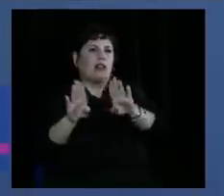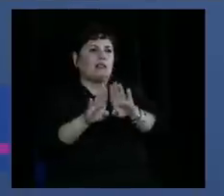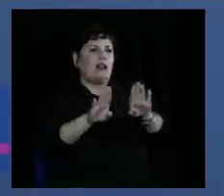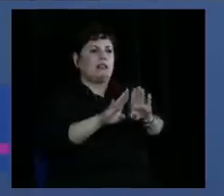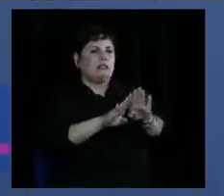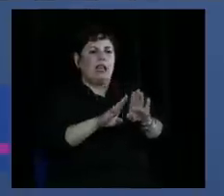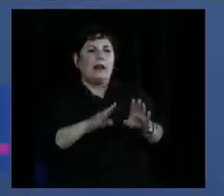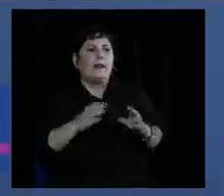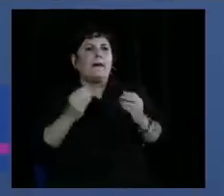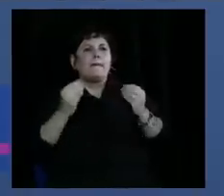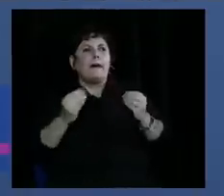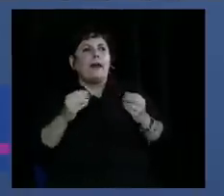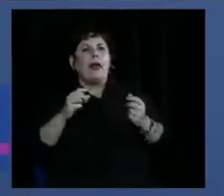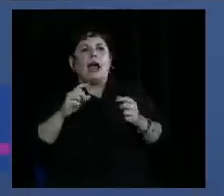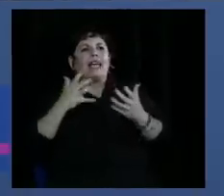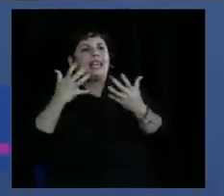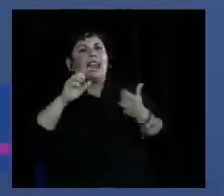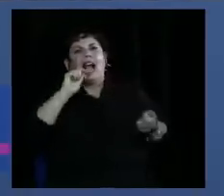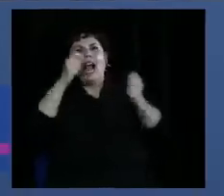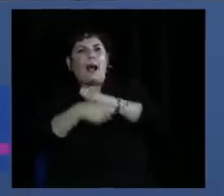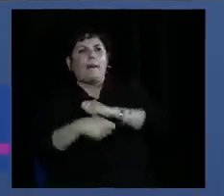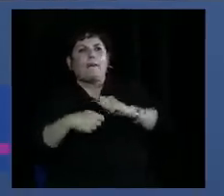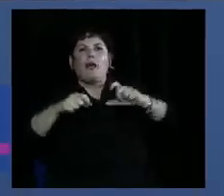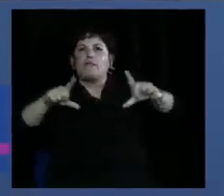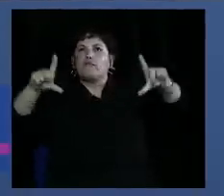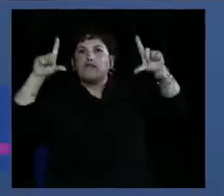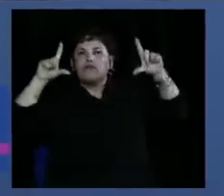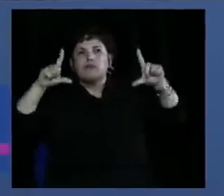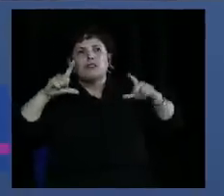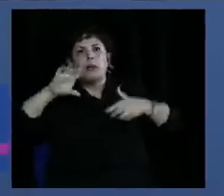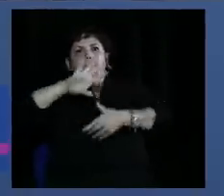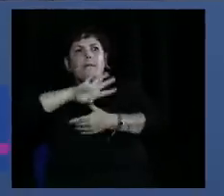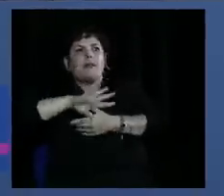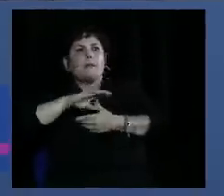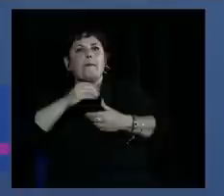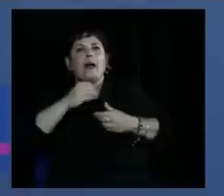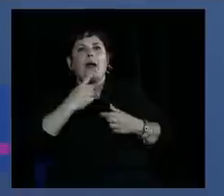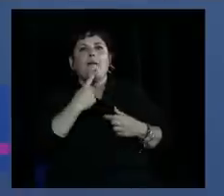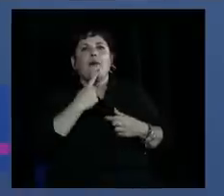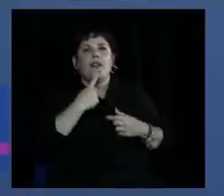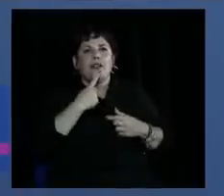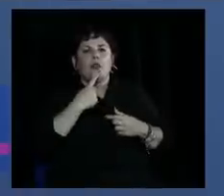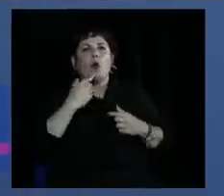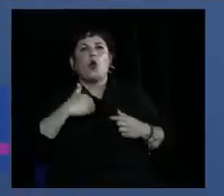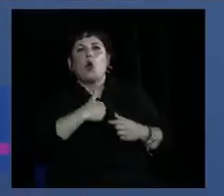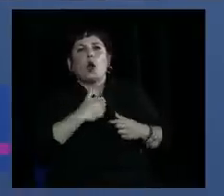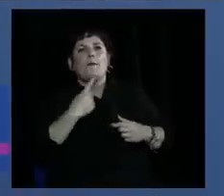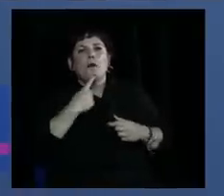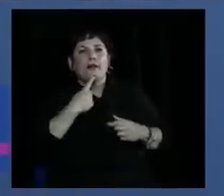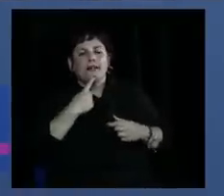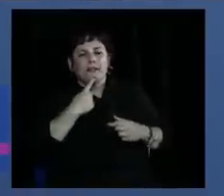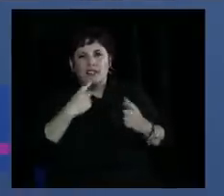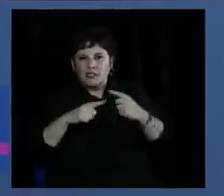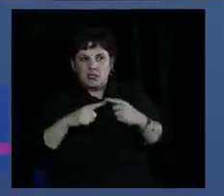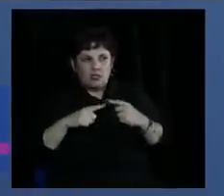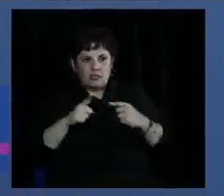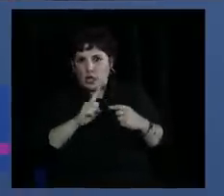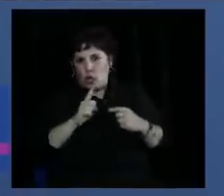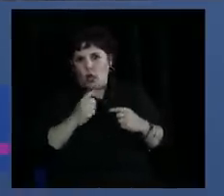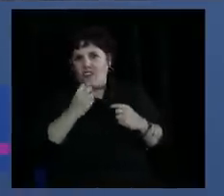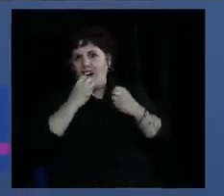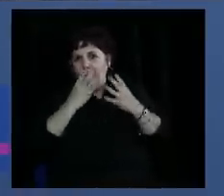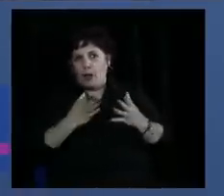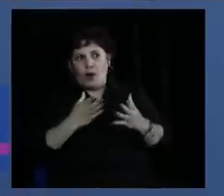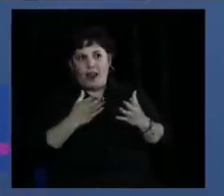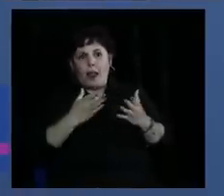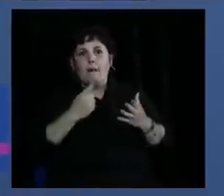timón para politizarlo todavía más, ¿no? No sabemos, claramente eso a las políticas sociales no lo va a favorecer, pero no